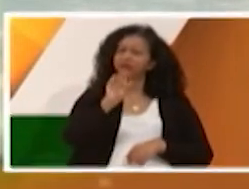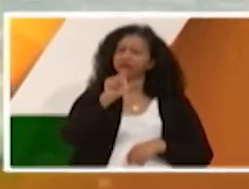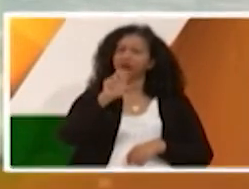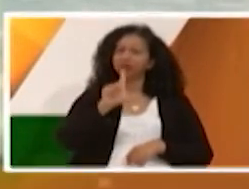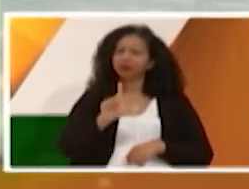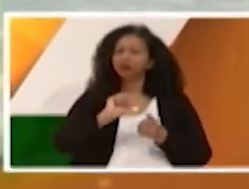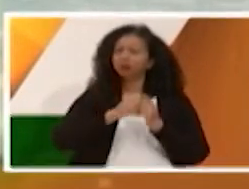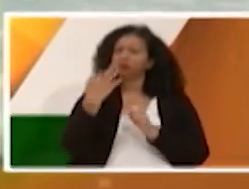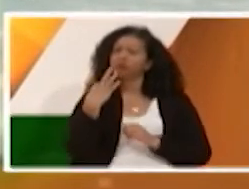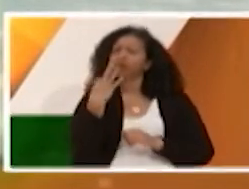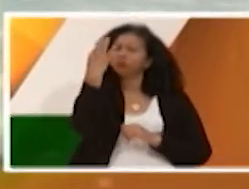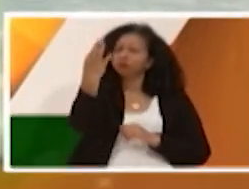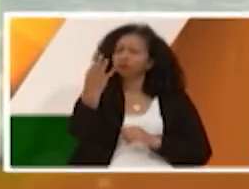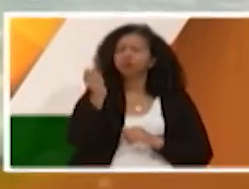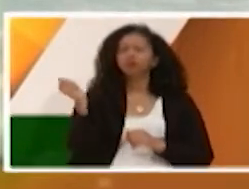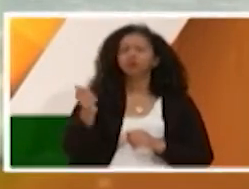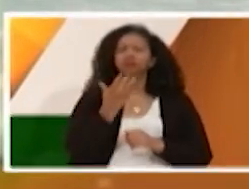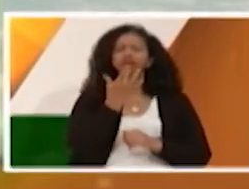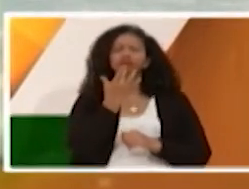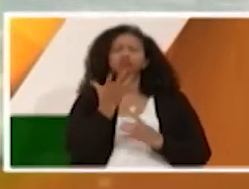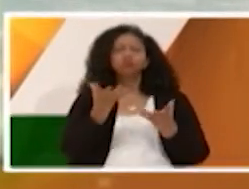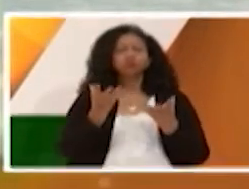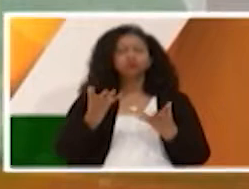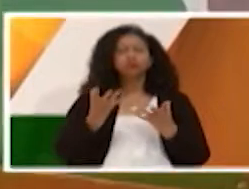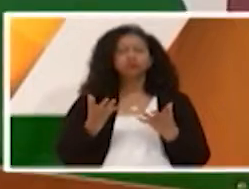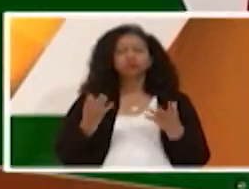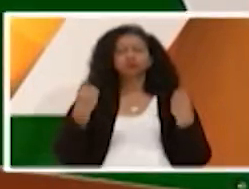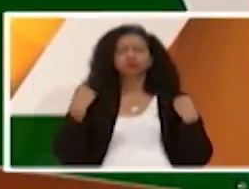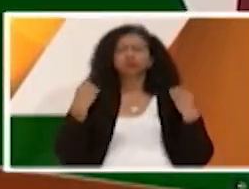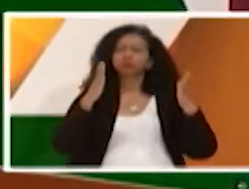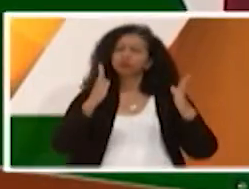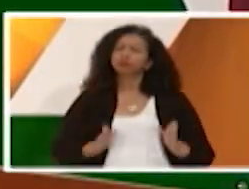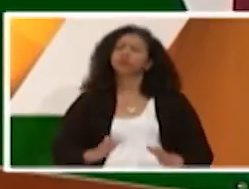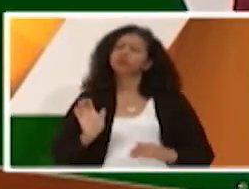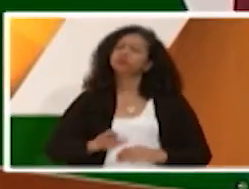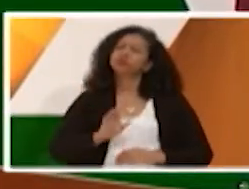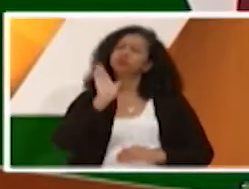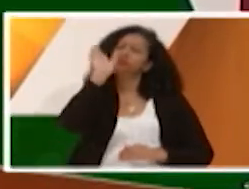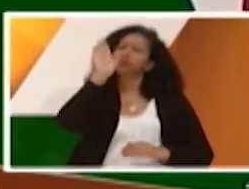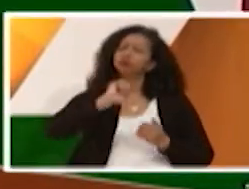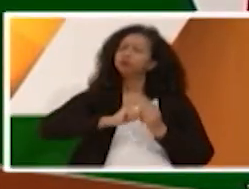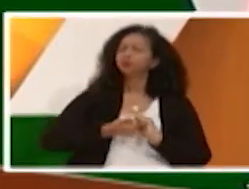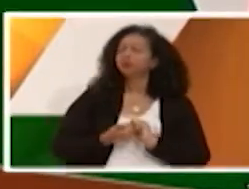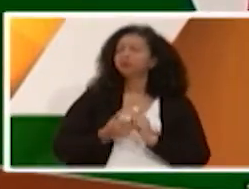te decidieras a ser un deportista del baloncesto sobre ruedas? Cuéntanos un